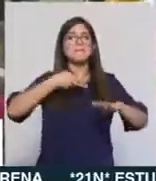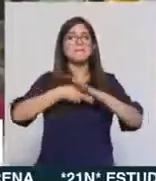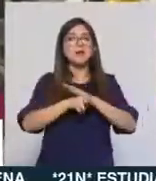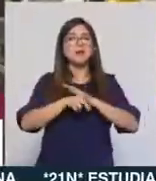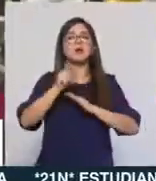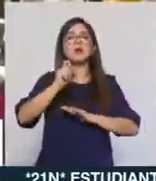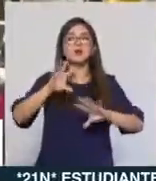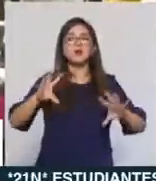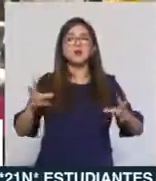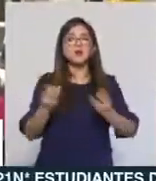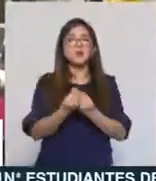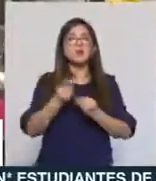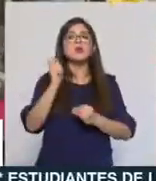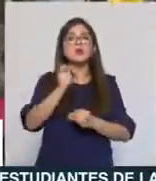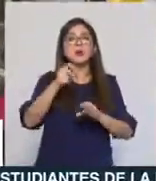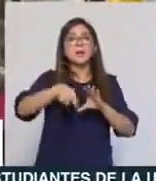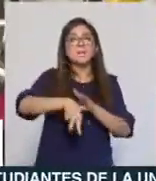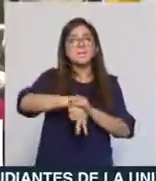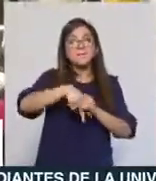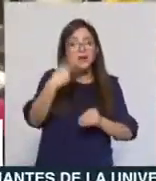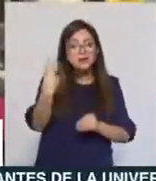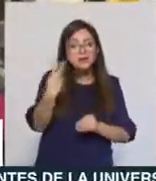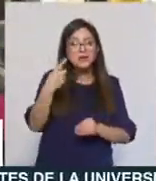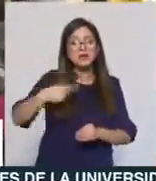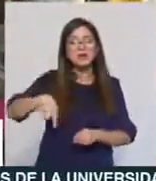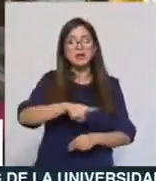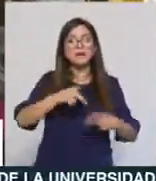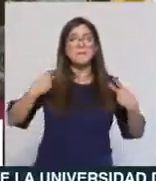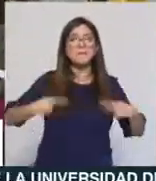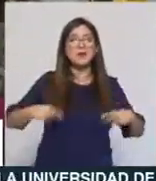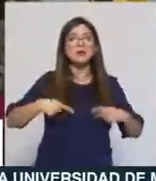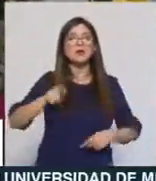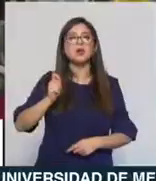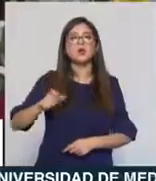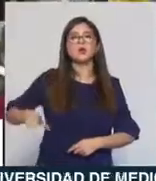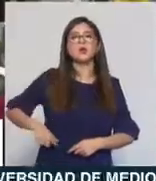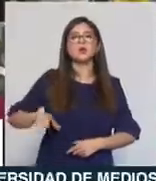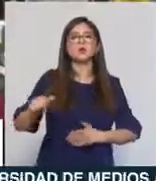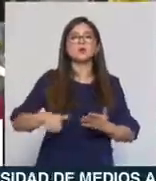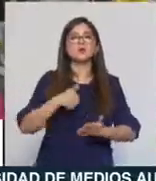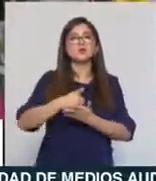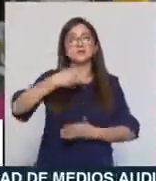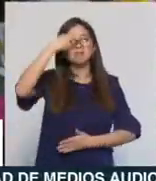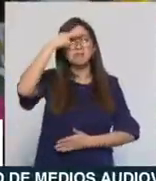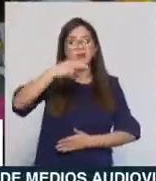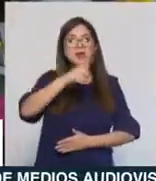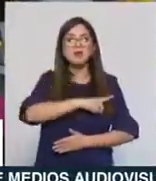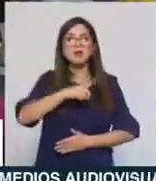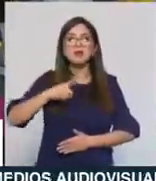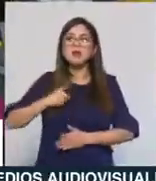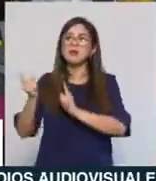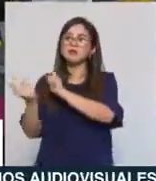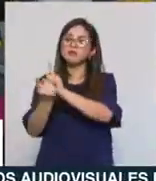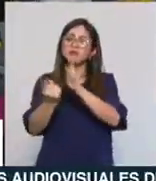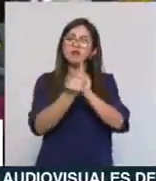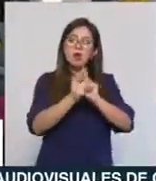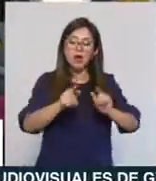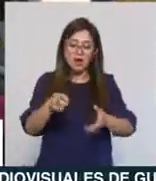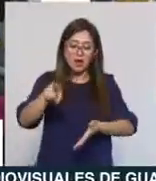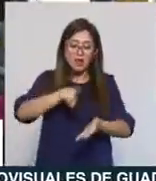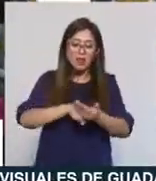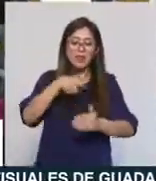van prácticamente vacías. Personal autorizado del gobierno capitalino se tiene que acercar a la